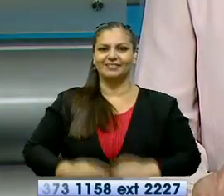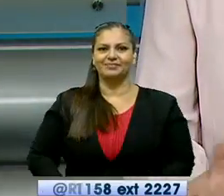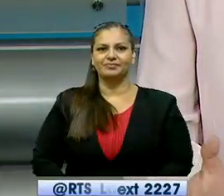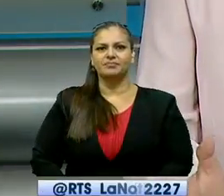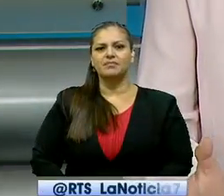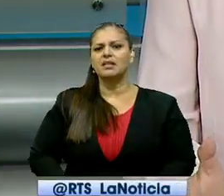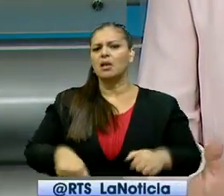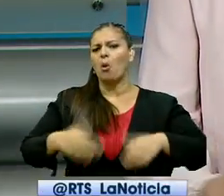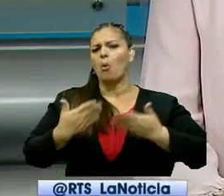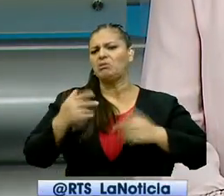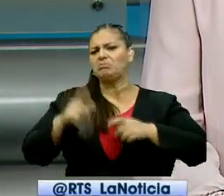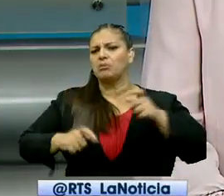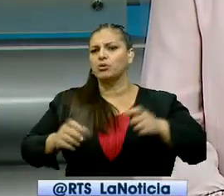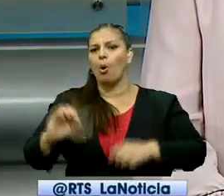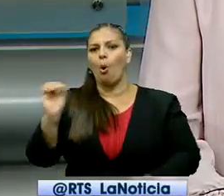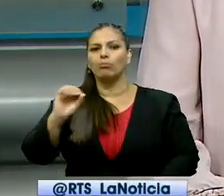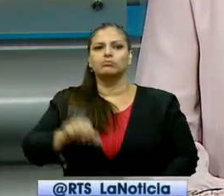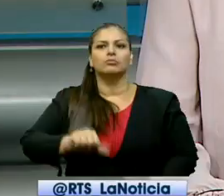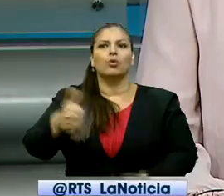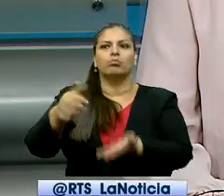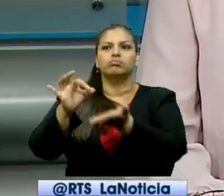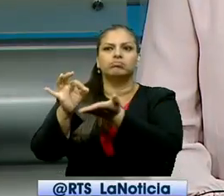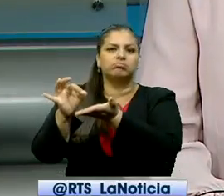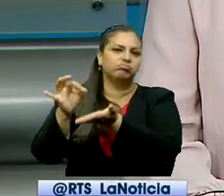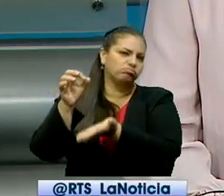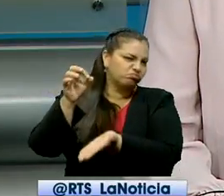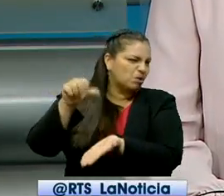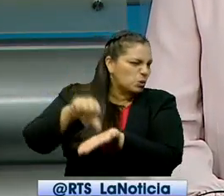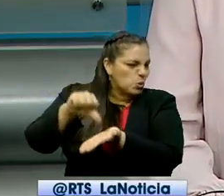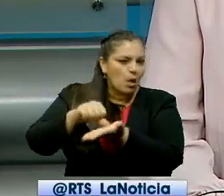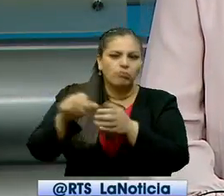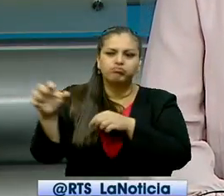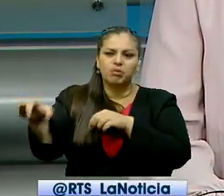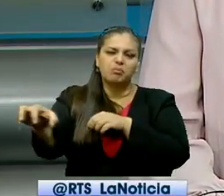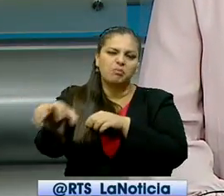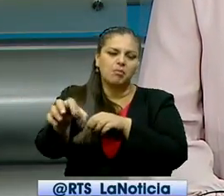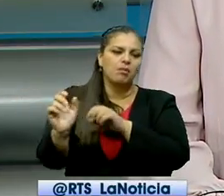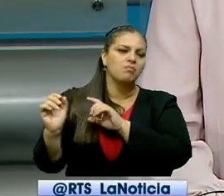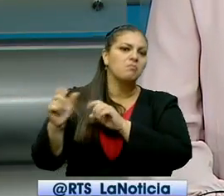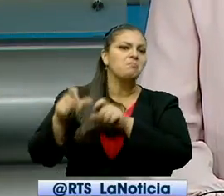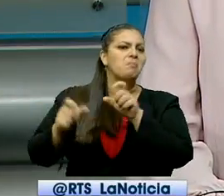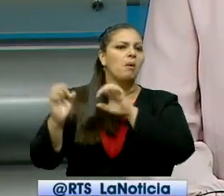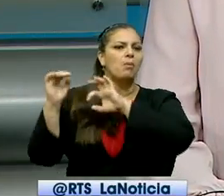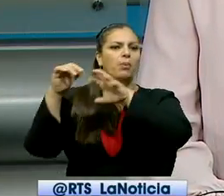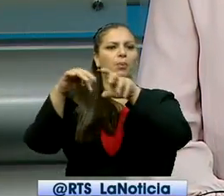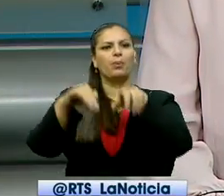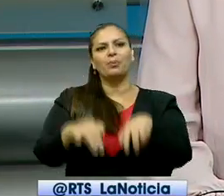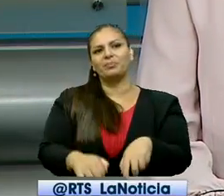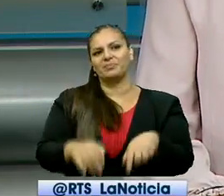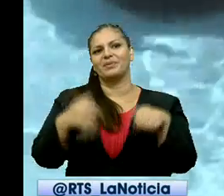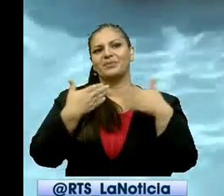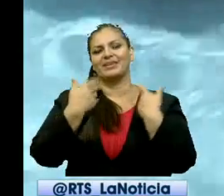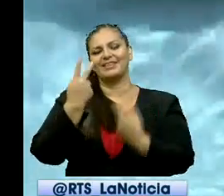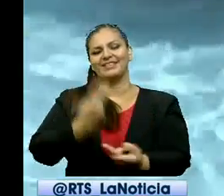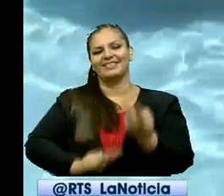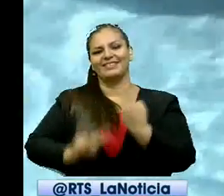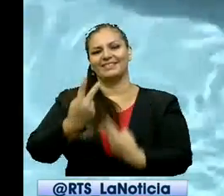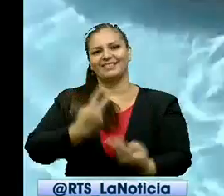urbe y visitantes de otras ciudades aprovecharon este día para recorrer y conocer más del puerto principal.